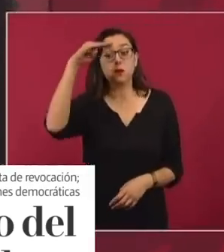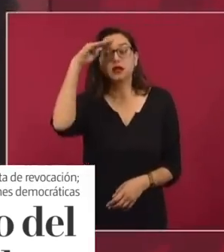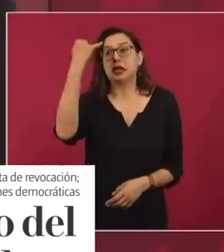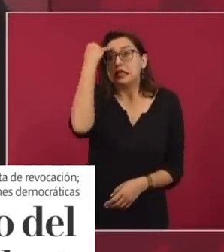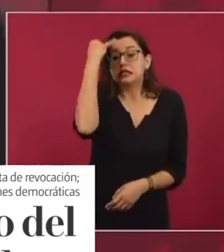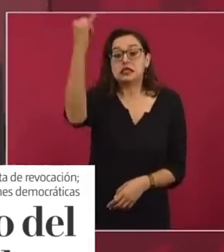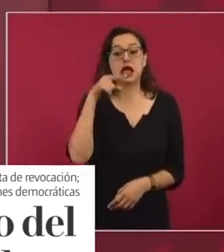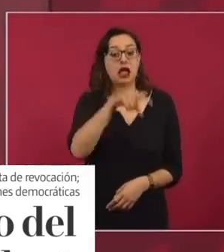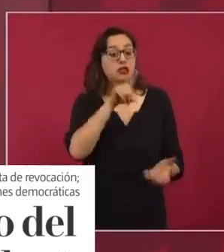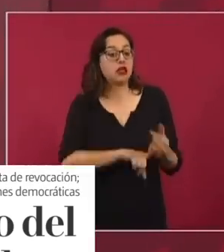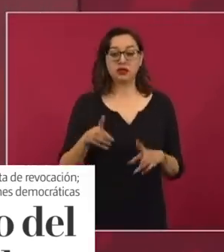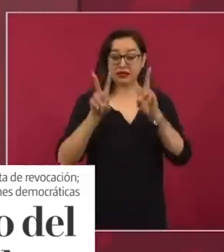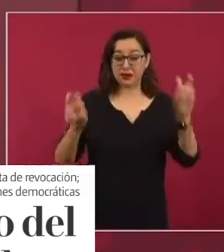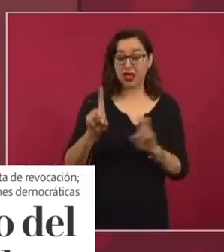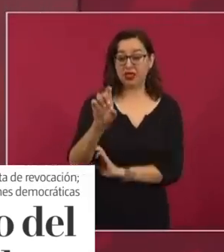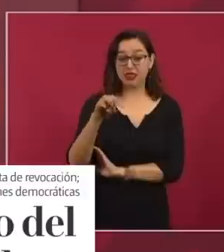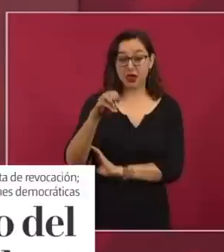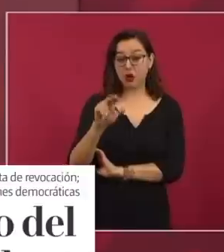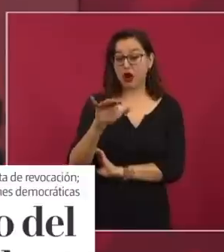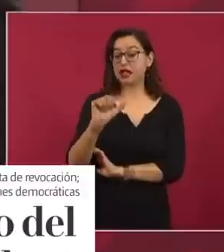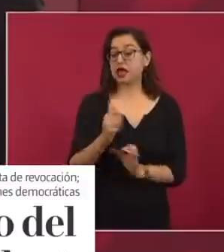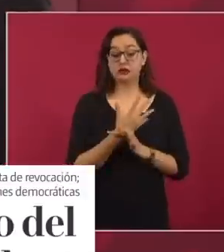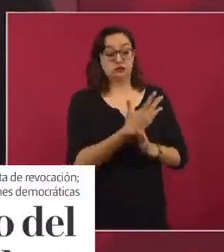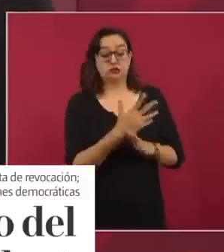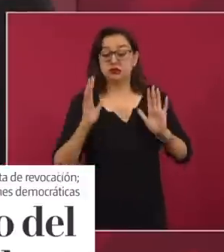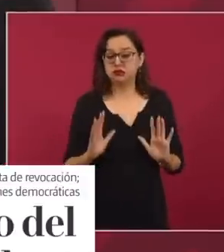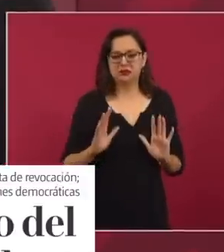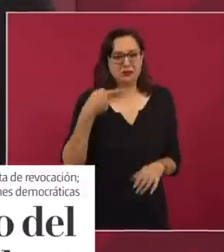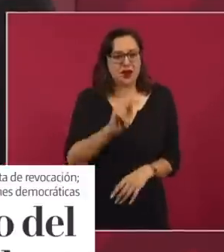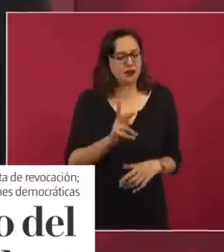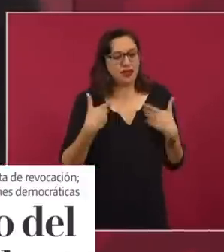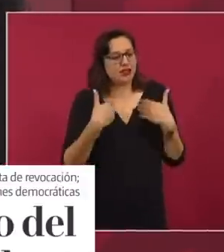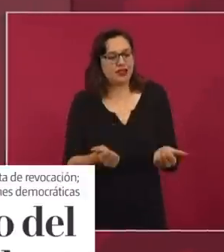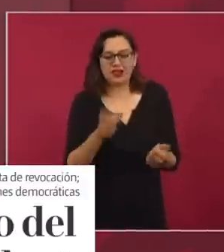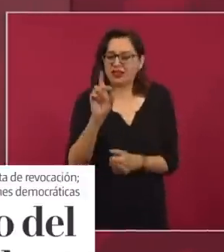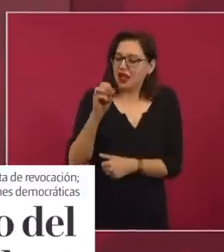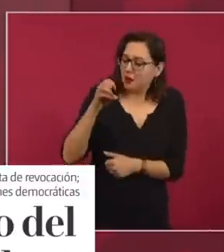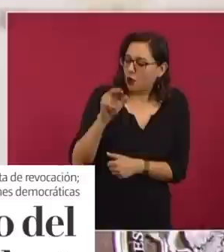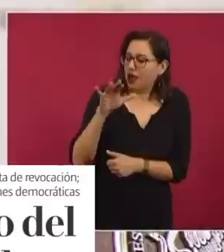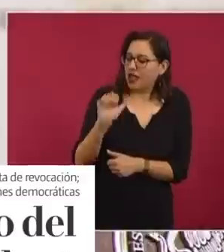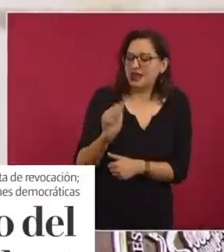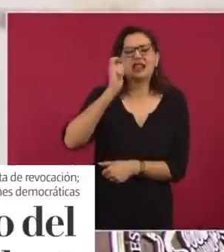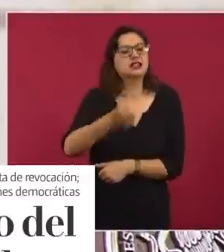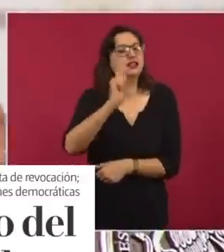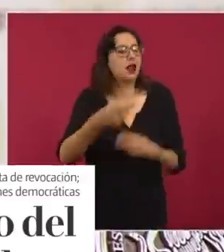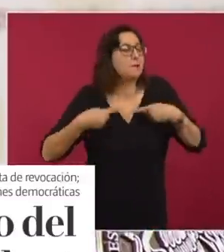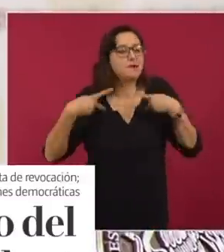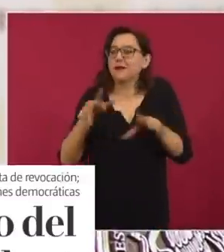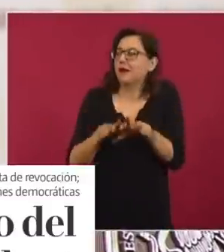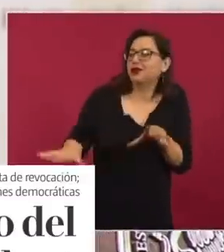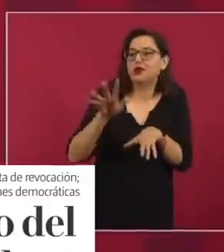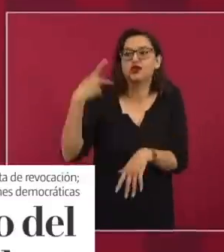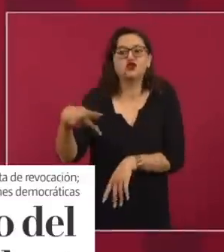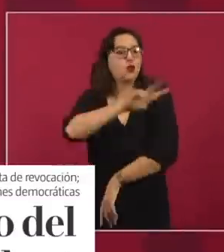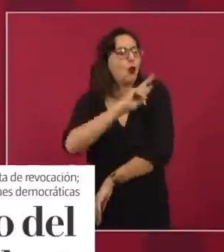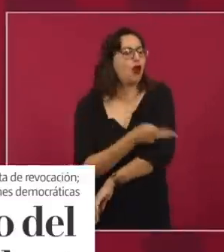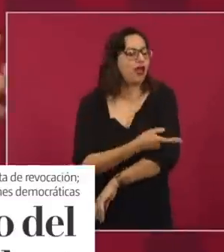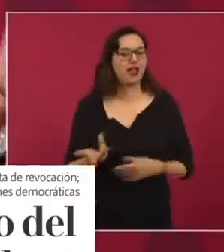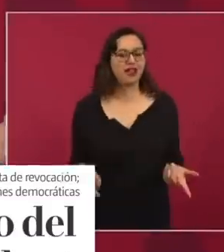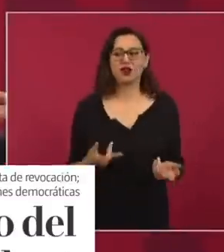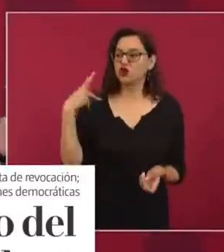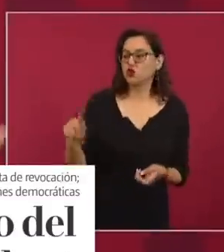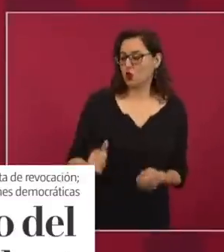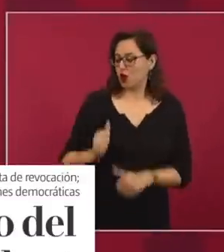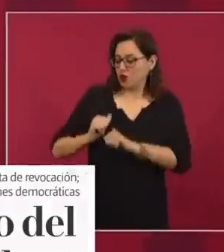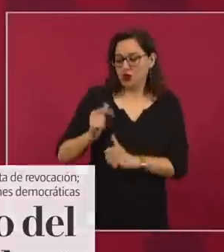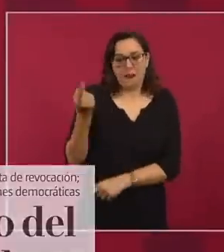¿sí?, o de la política. La democracia es el poder del pueblo. Cuando en una democracia es soberano, el que manda es el pueblo. Bueno, hasta